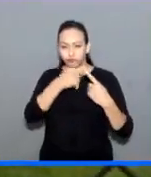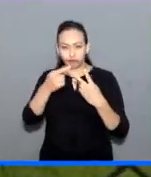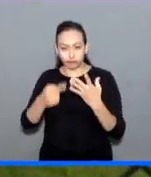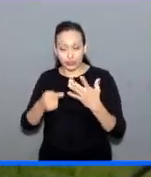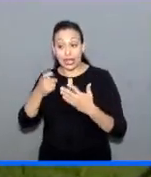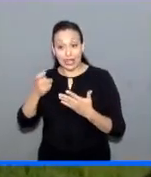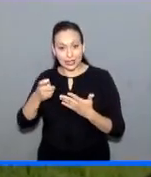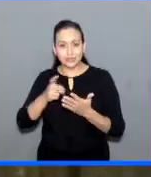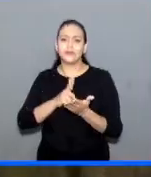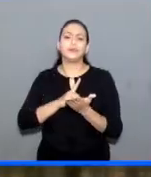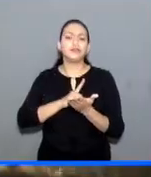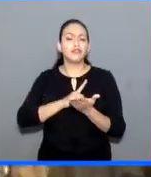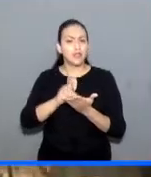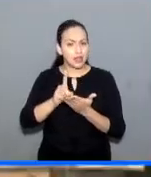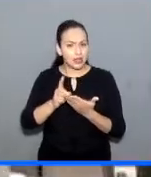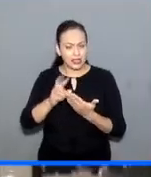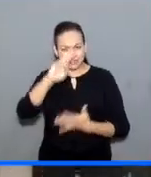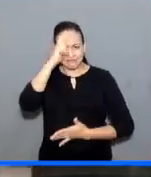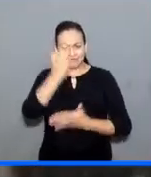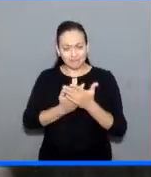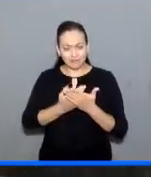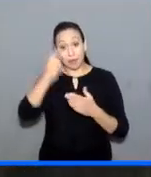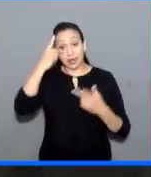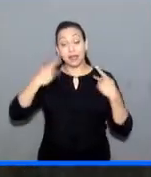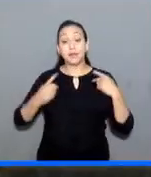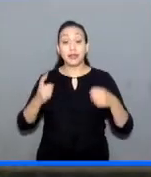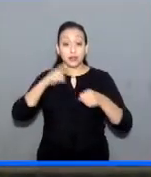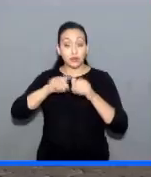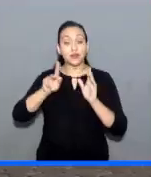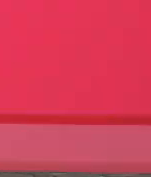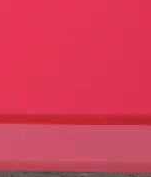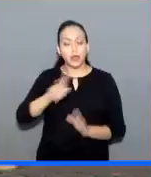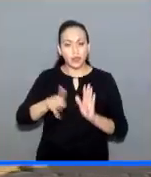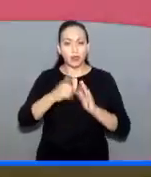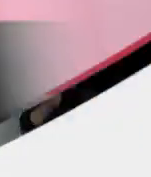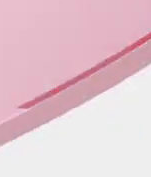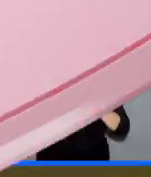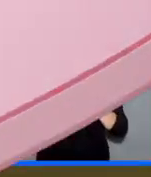a la reinserción social, igualdad y no discriminación.